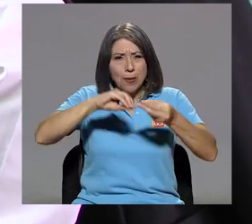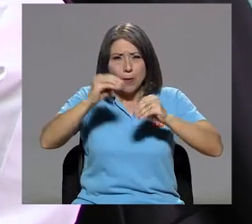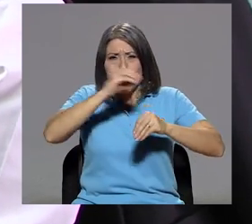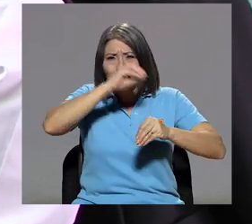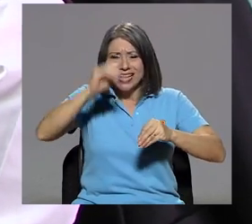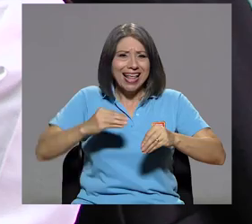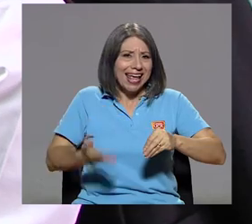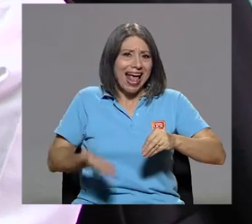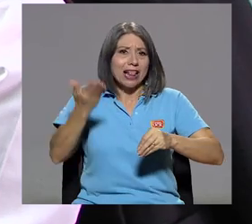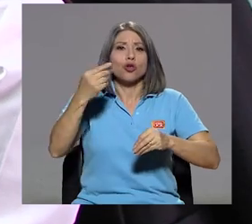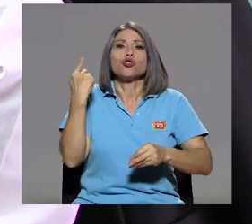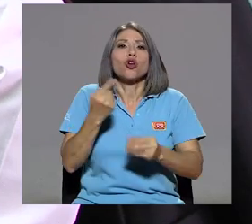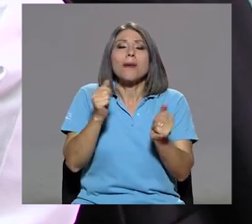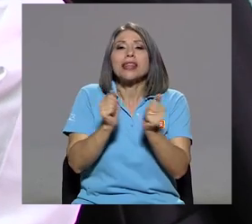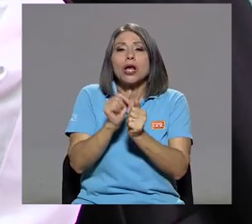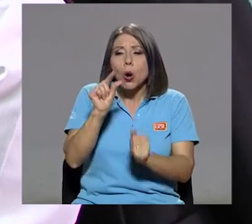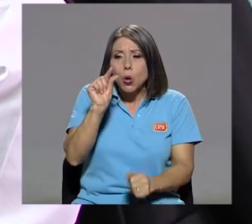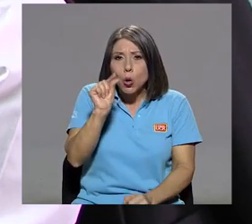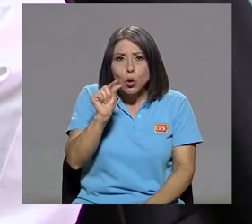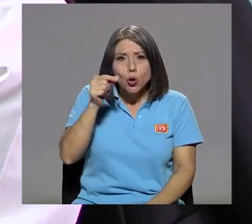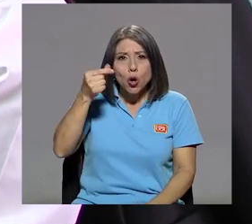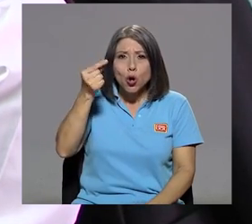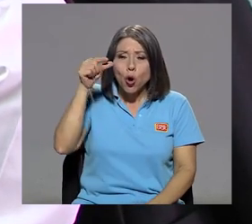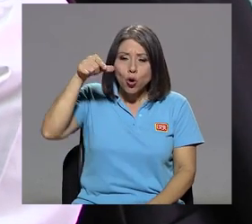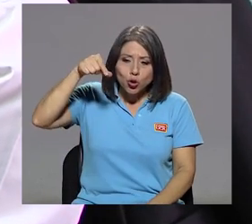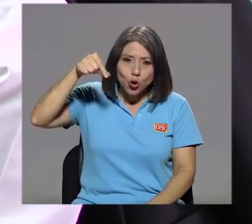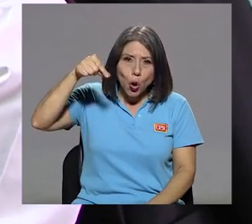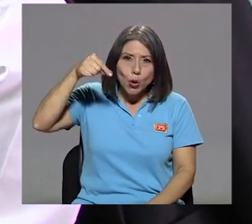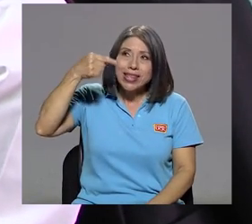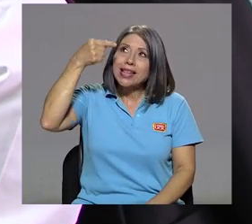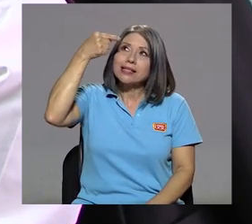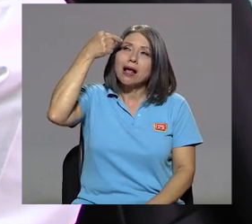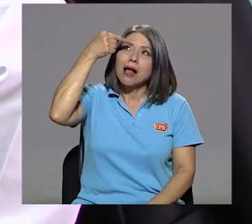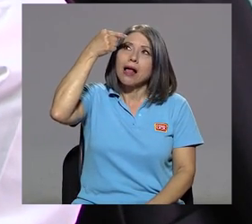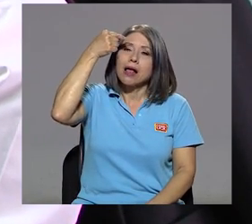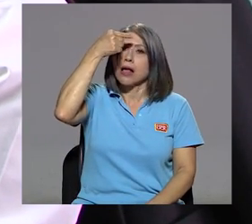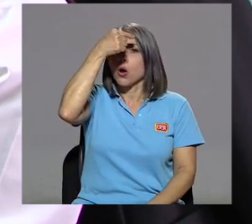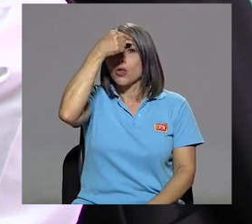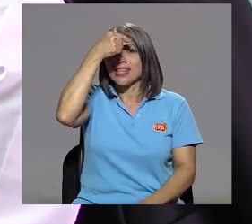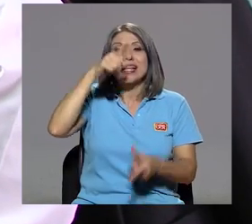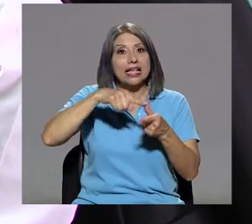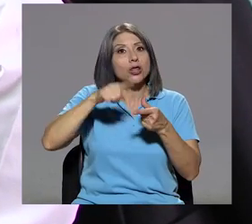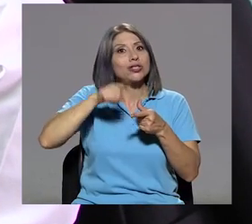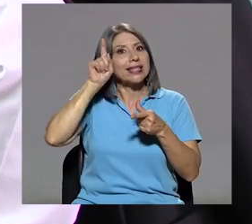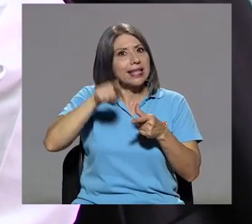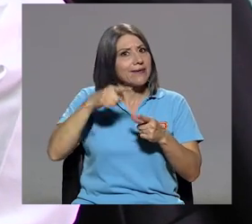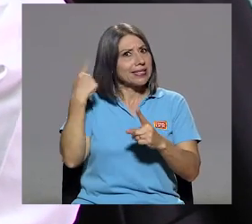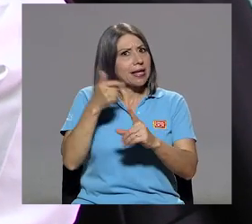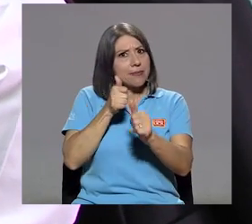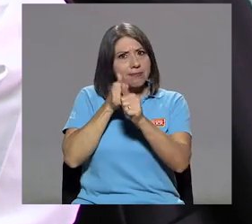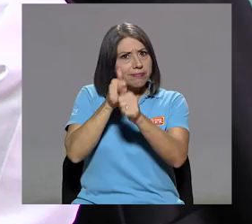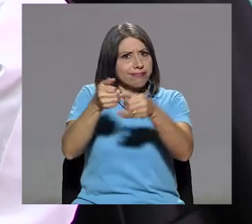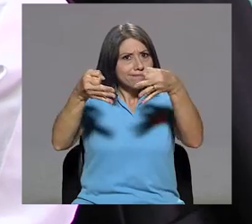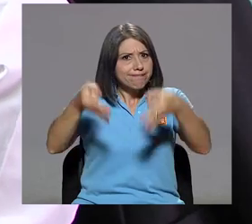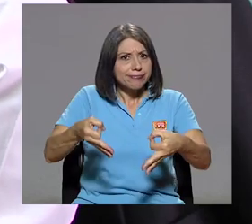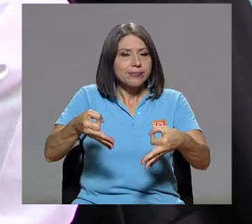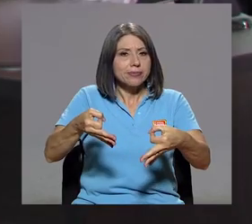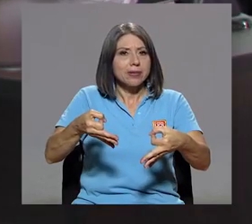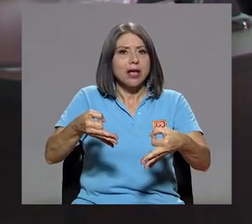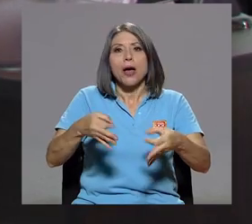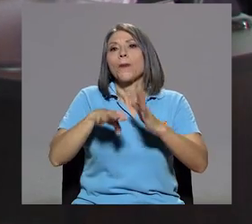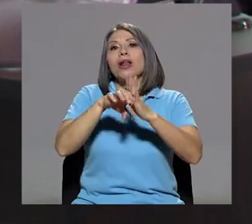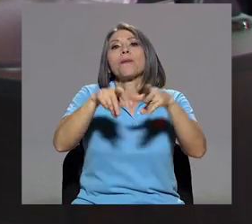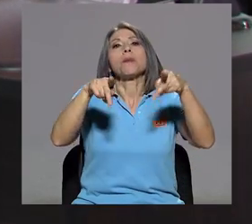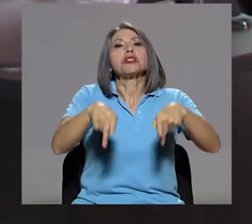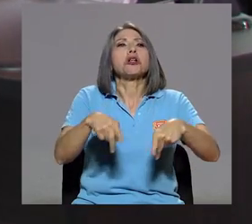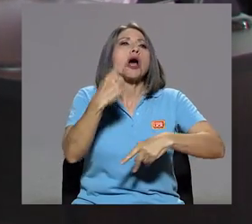porcentaje, se manejan solo con gotitas y ahí es donde es muy importante entonces el ser muy sistemático. No nos sirve